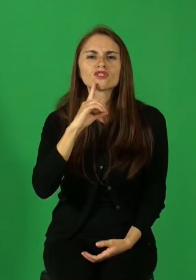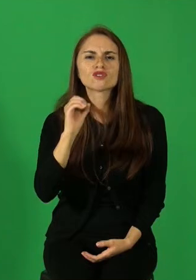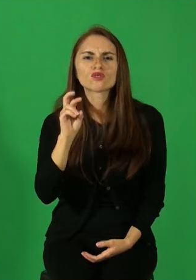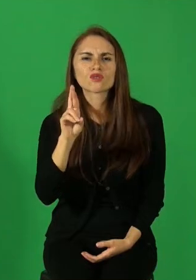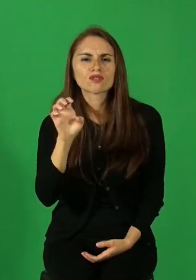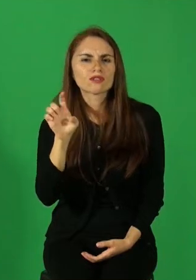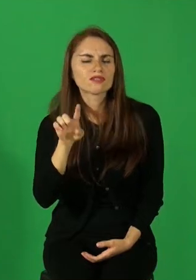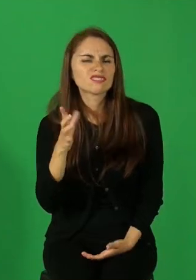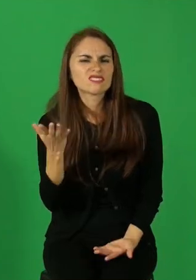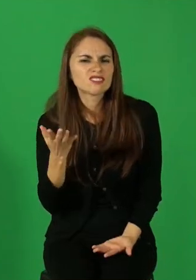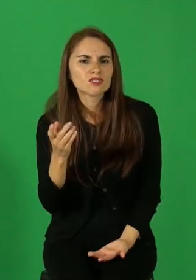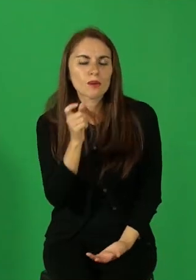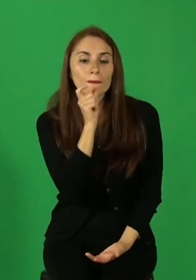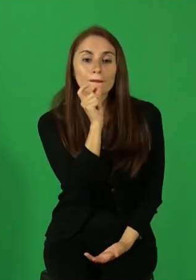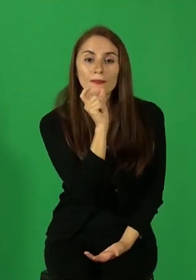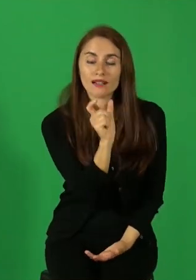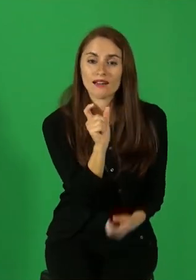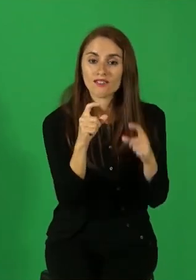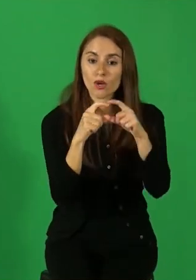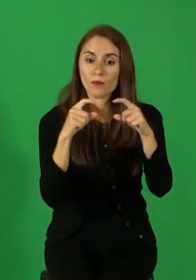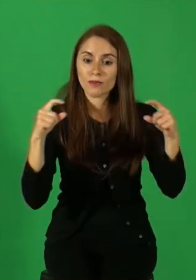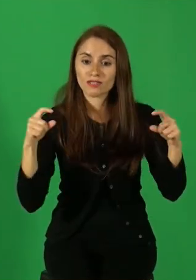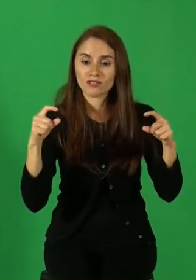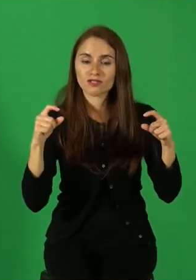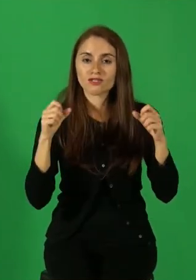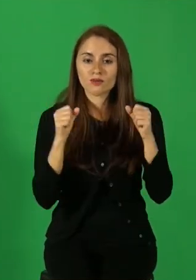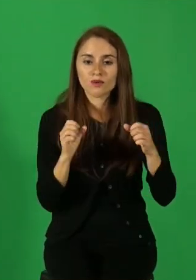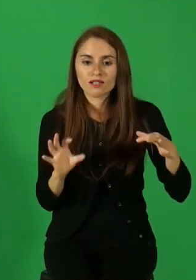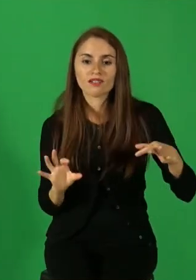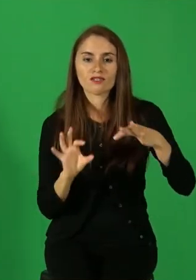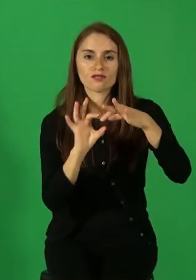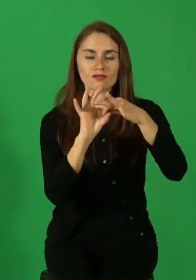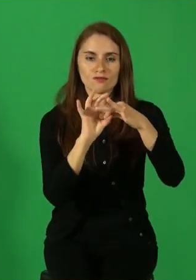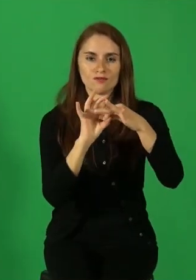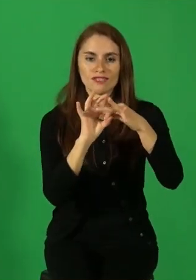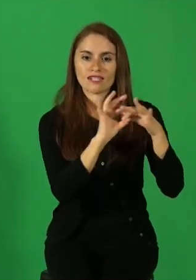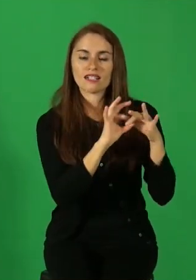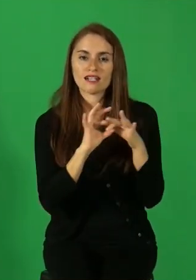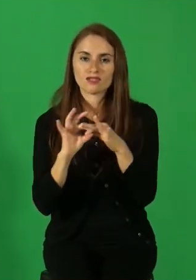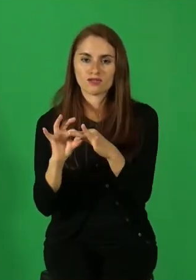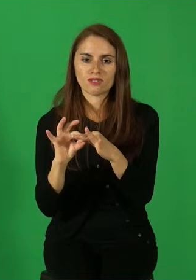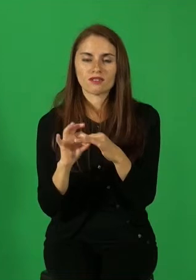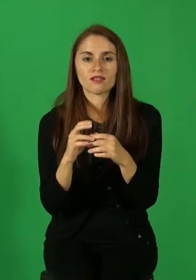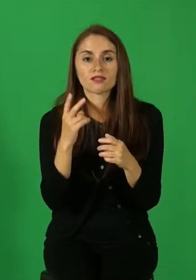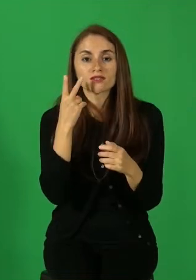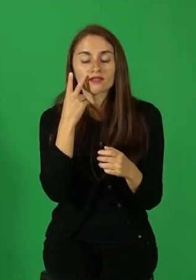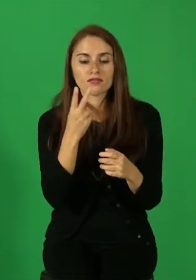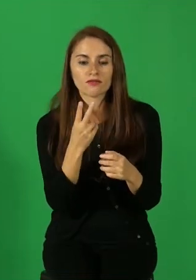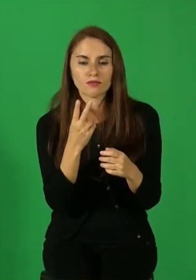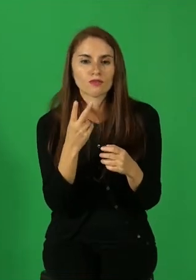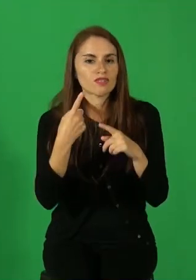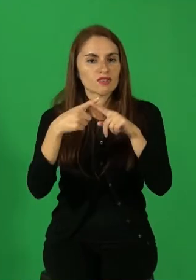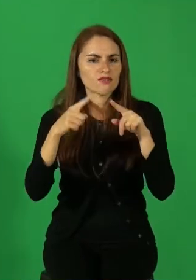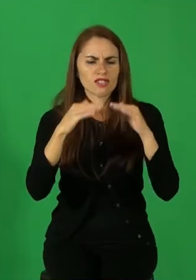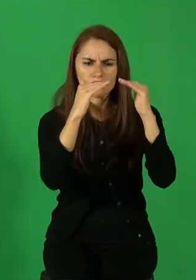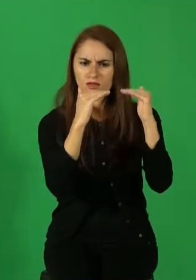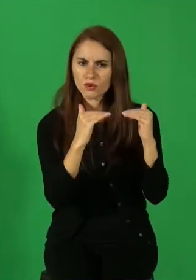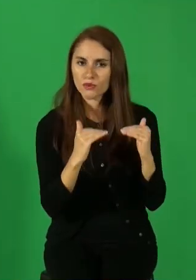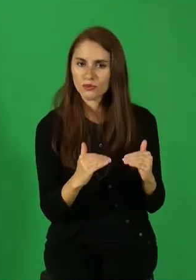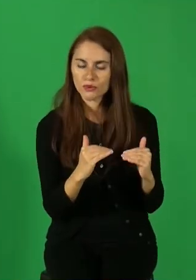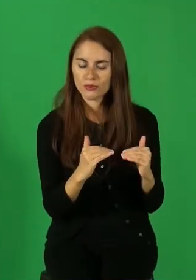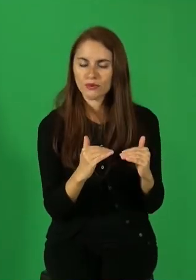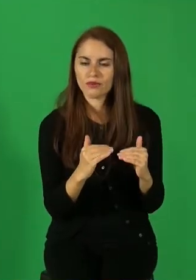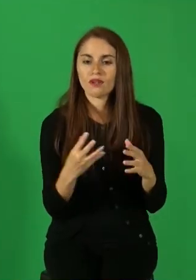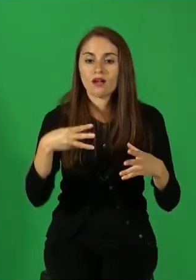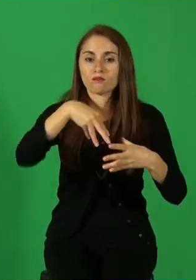expresiones que nos señalan relaciones existentes entre diversas estructuras, de las